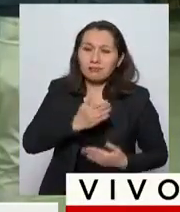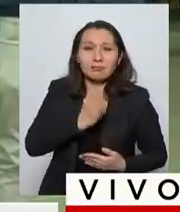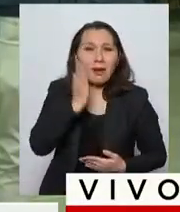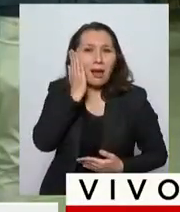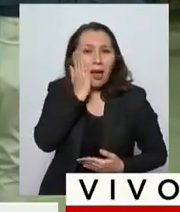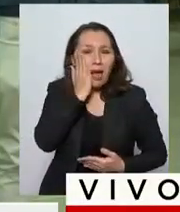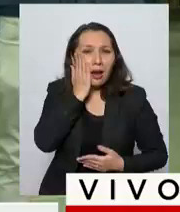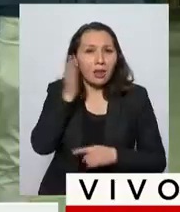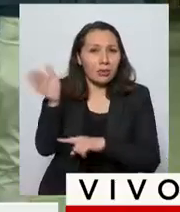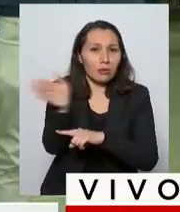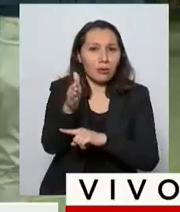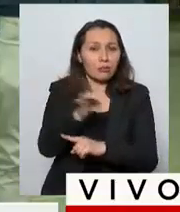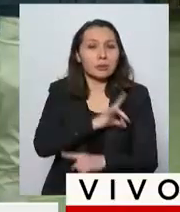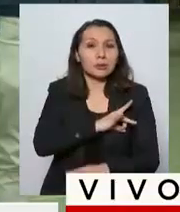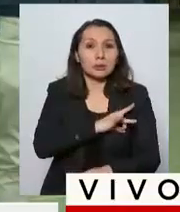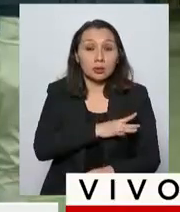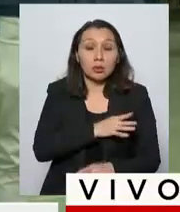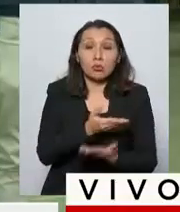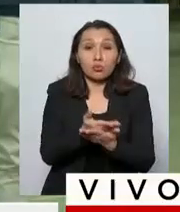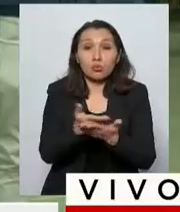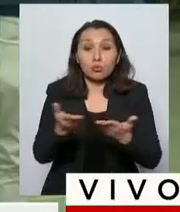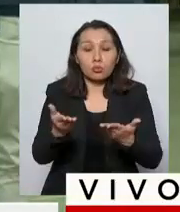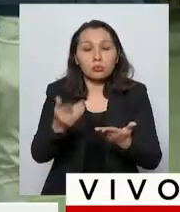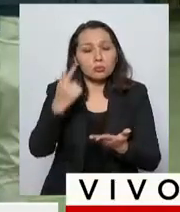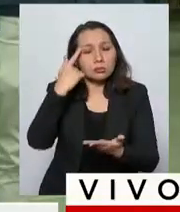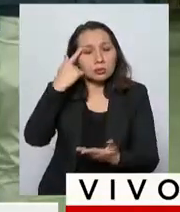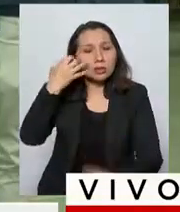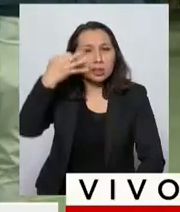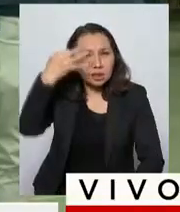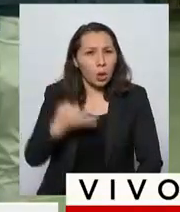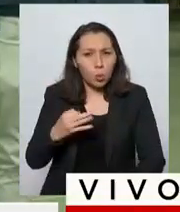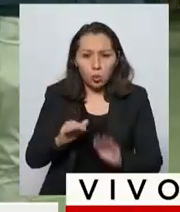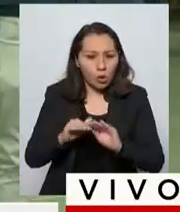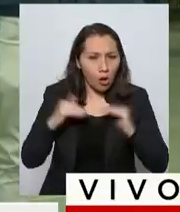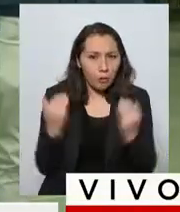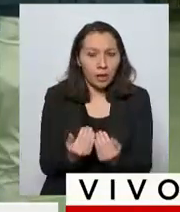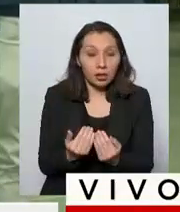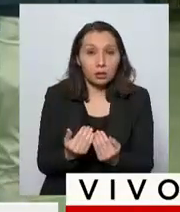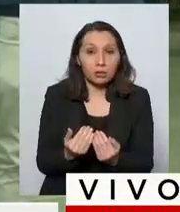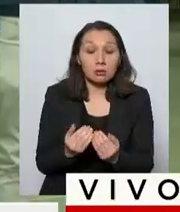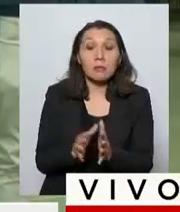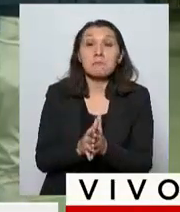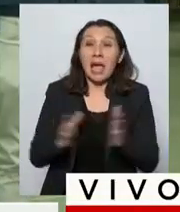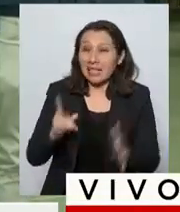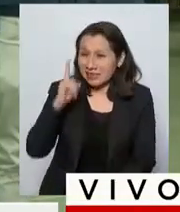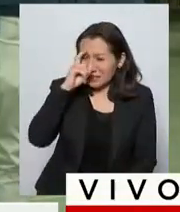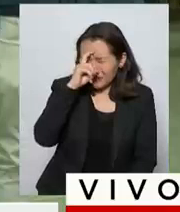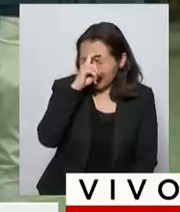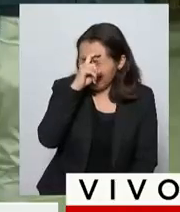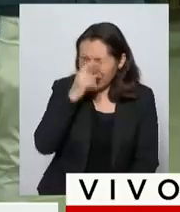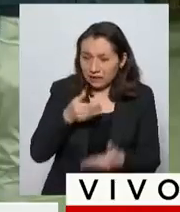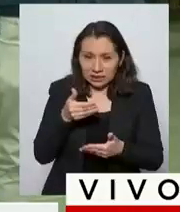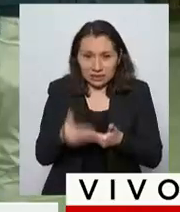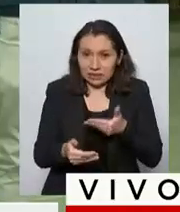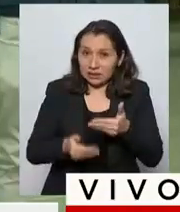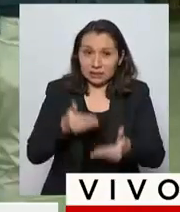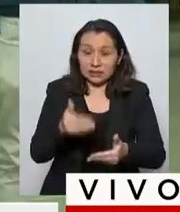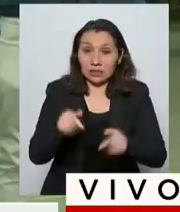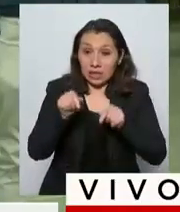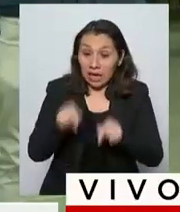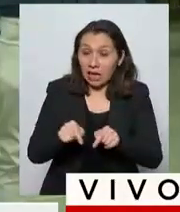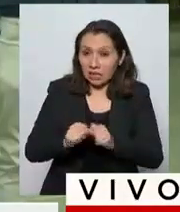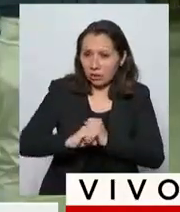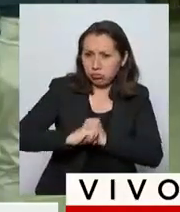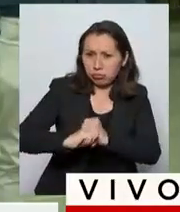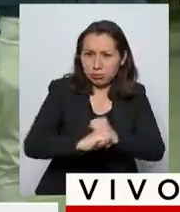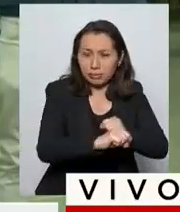compatriotas, tengan la más absoluta certeza que mientras más dura se ponga esta